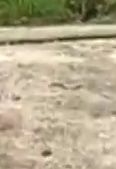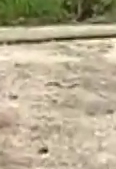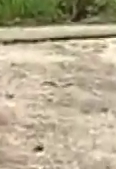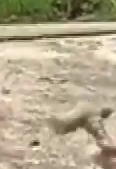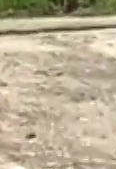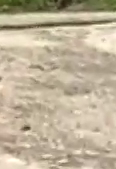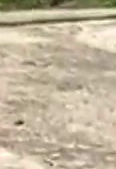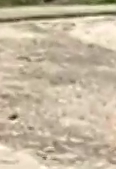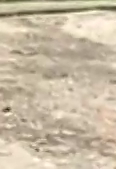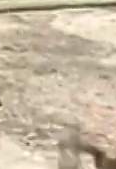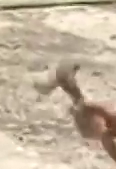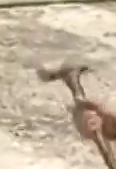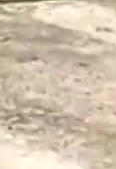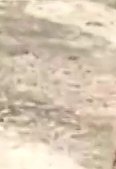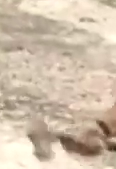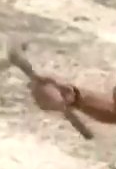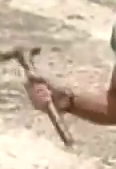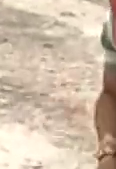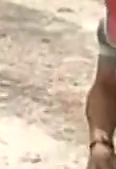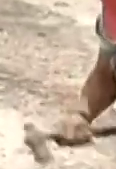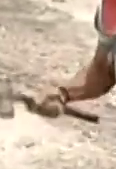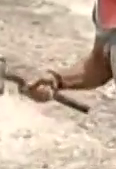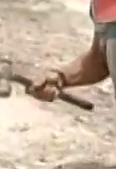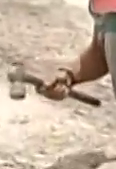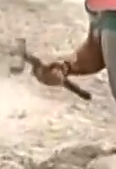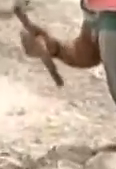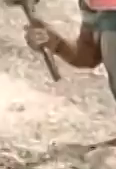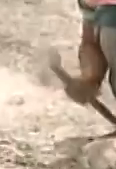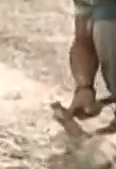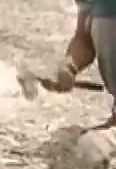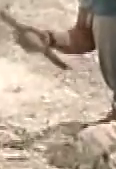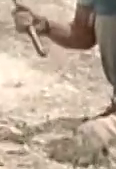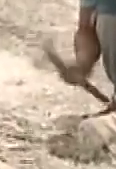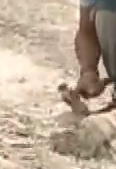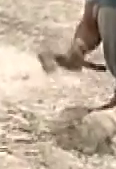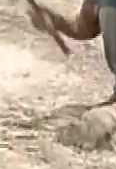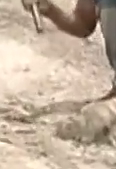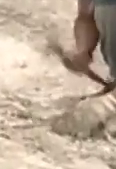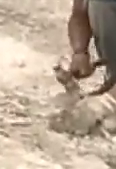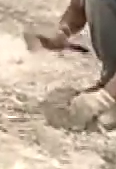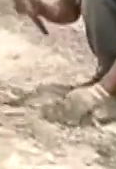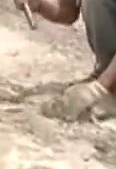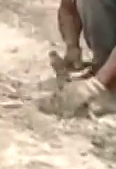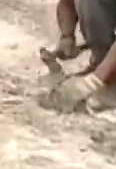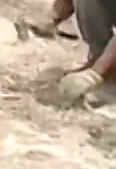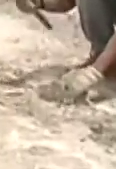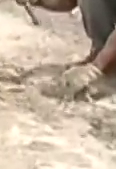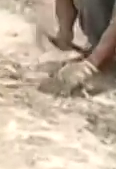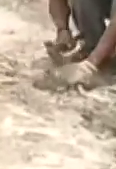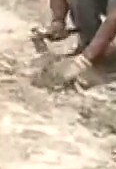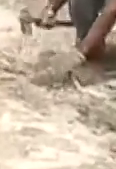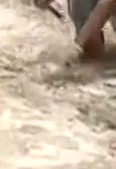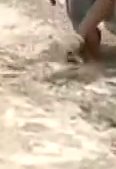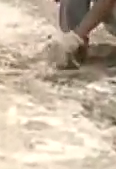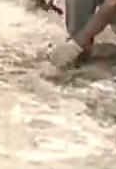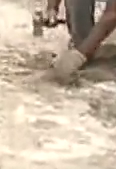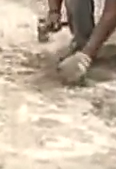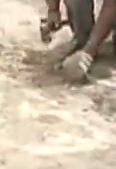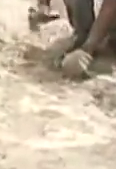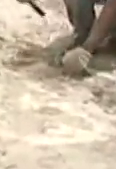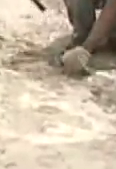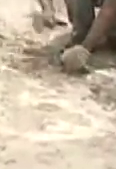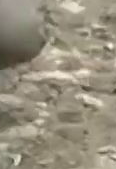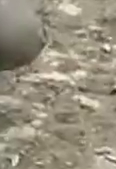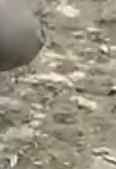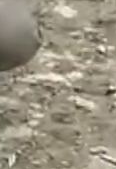nuestros jóvenes, asimismo las manifestaciones culturales, nuestros artistas, en todo y cada uno de estos sitios históricos.